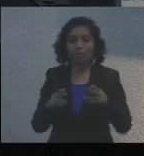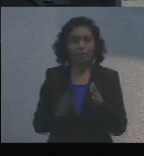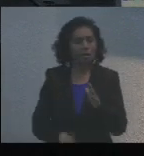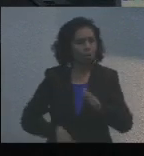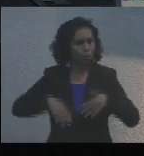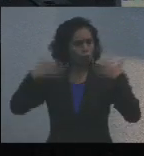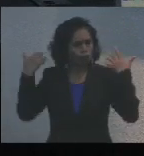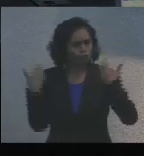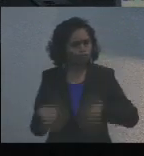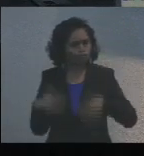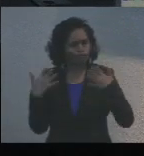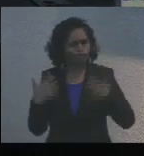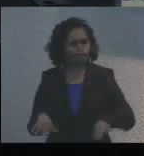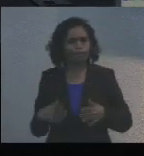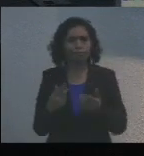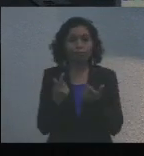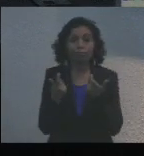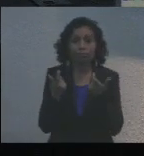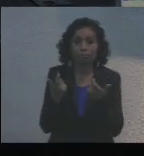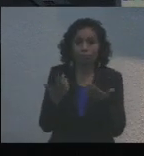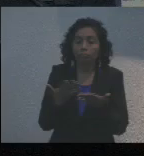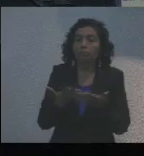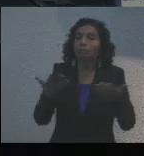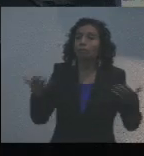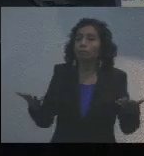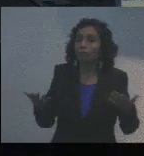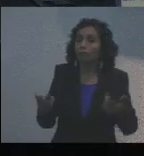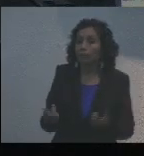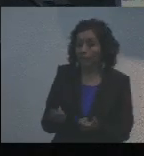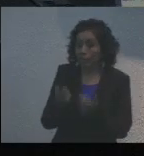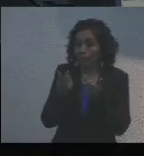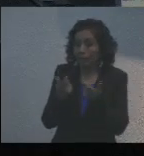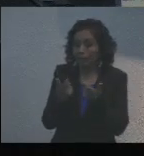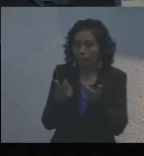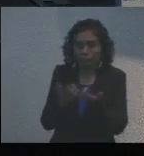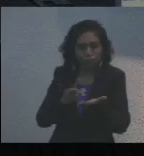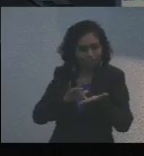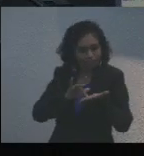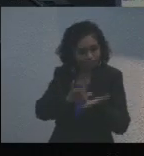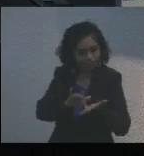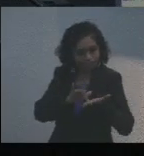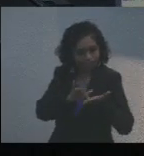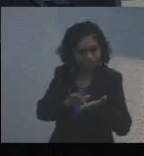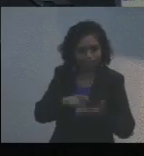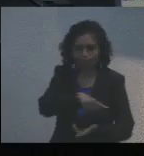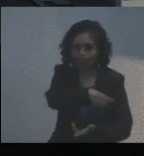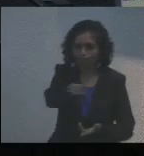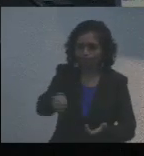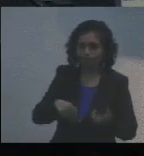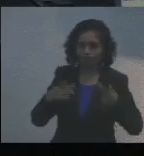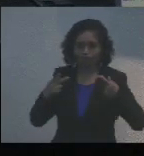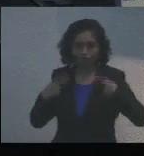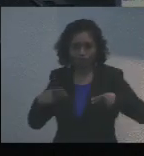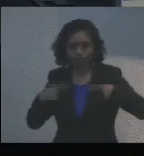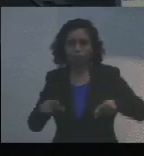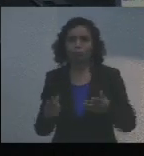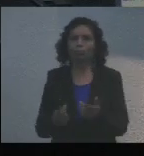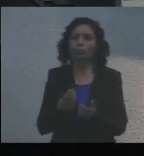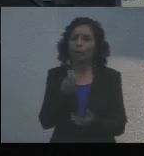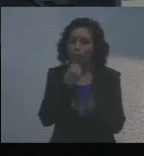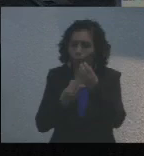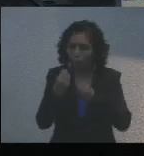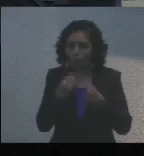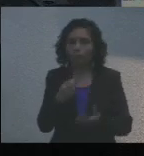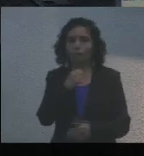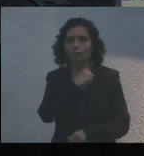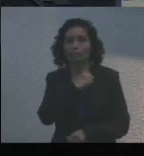precedentes. Ahora, el dinero del pueblo se invierte en el pueblo, brindando apoyos económicos, alimentación,